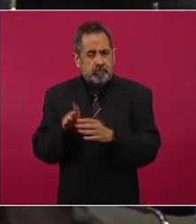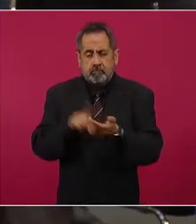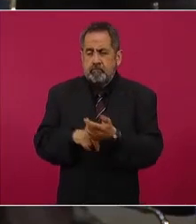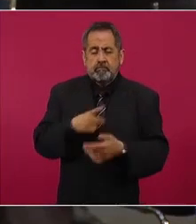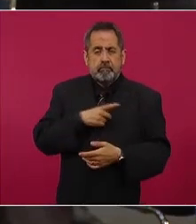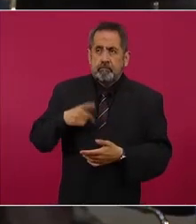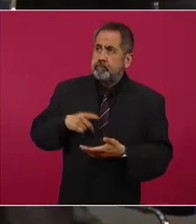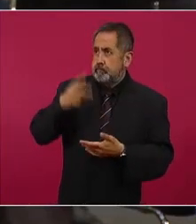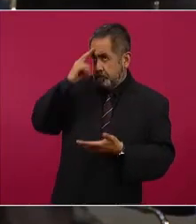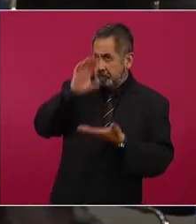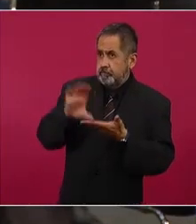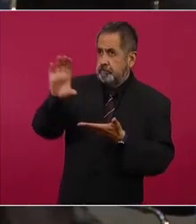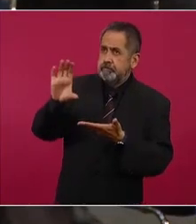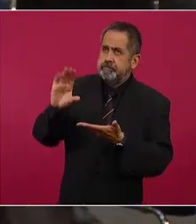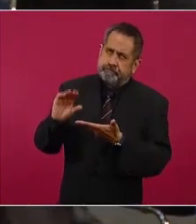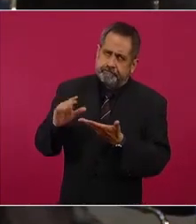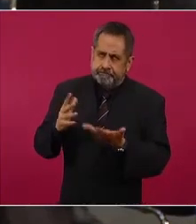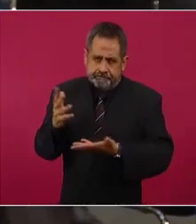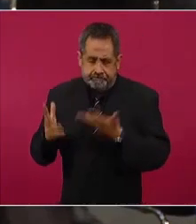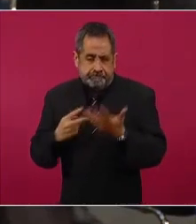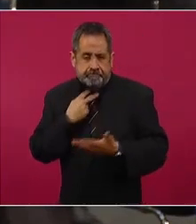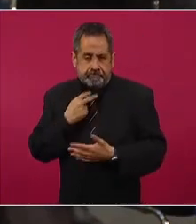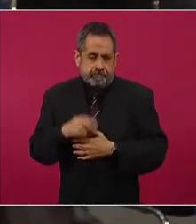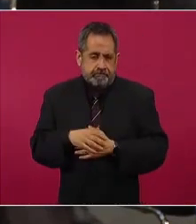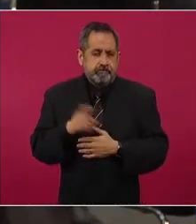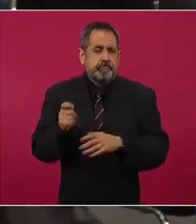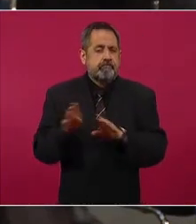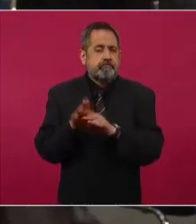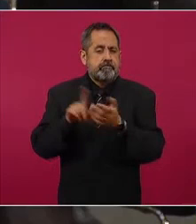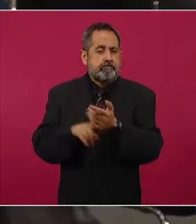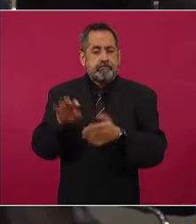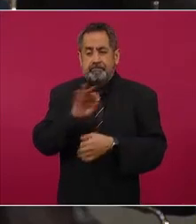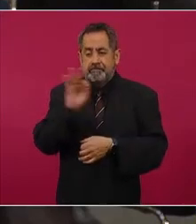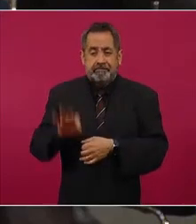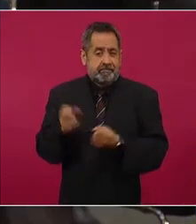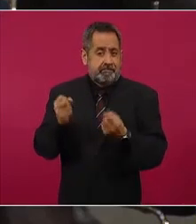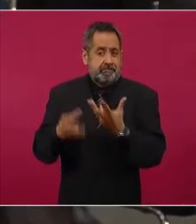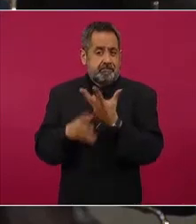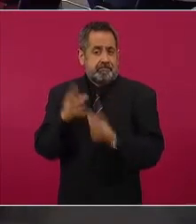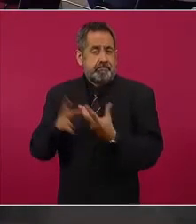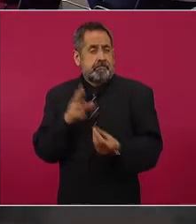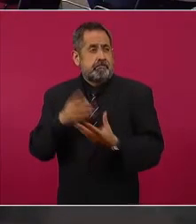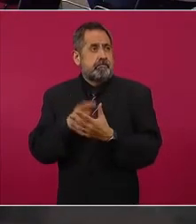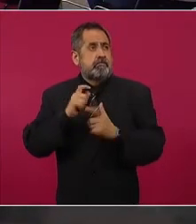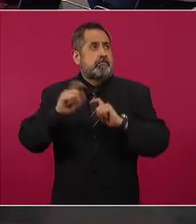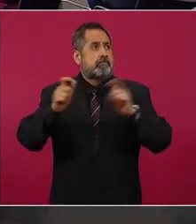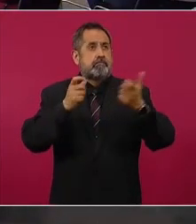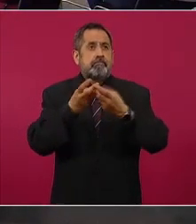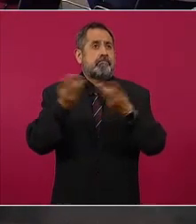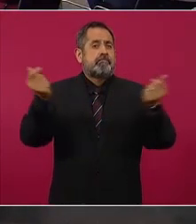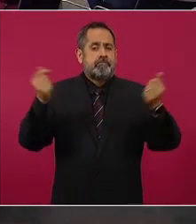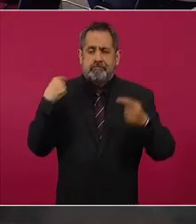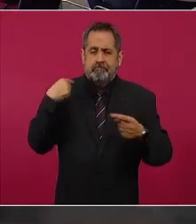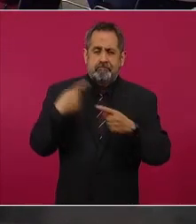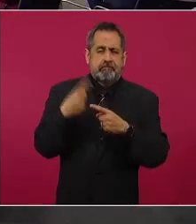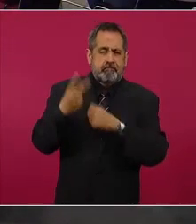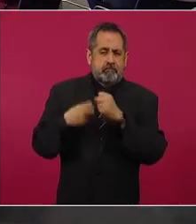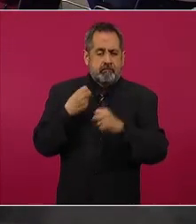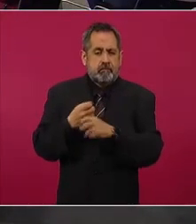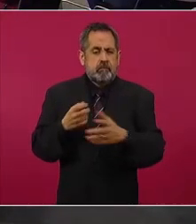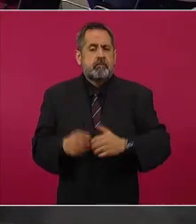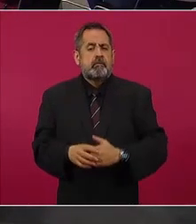mexicana en términos porcentuales pues es la mayor fuga de capitales en los últimos dos